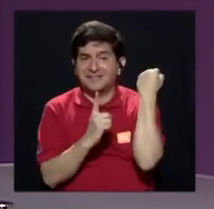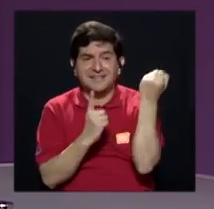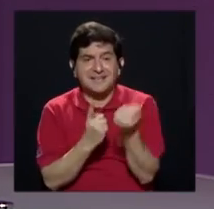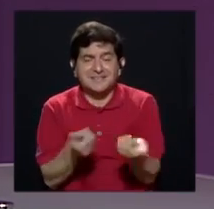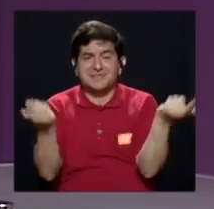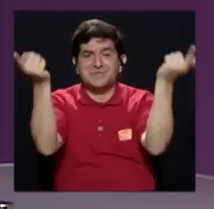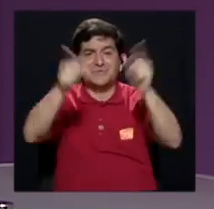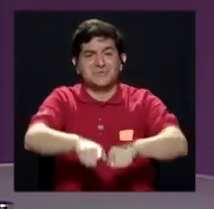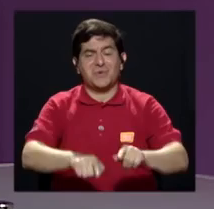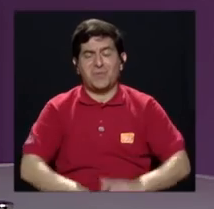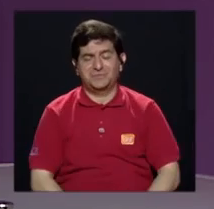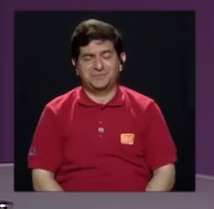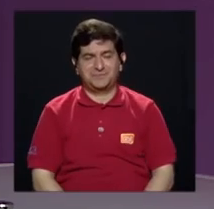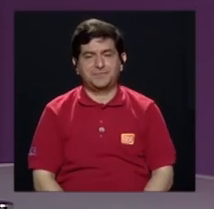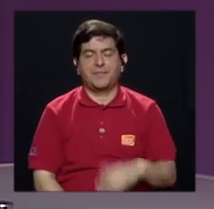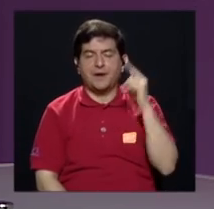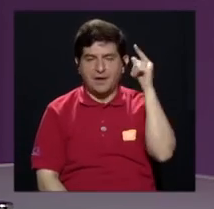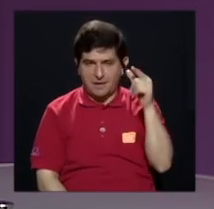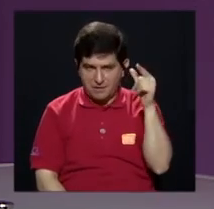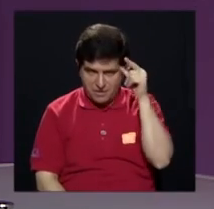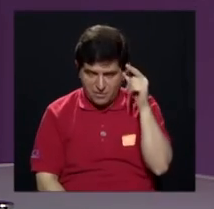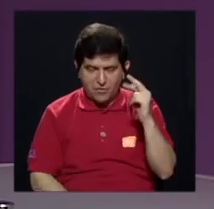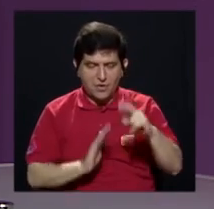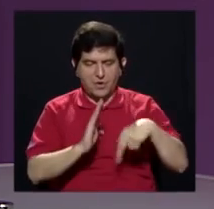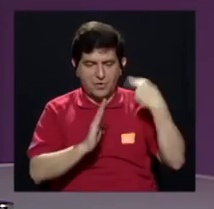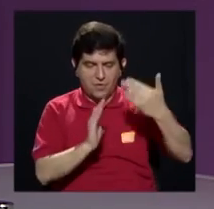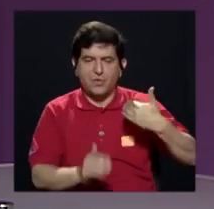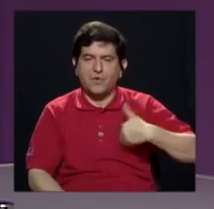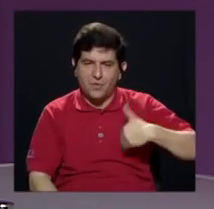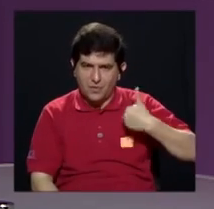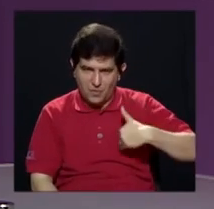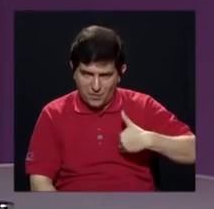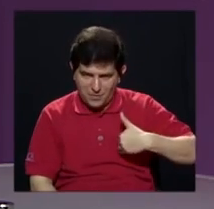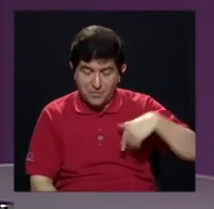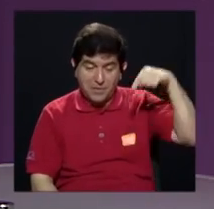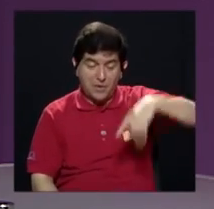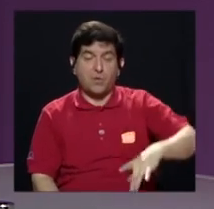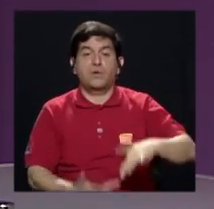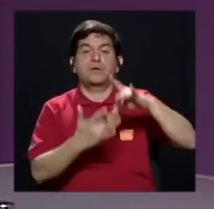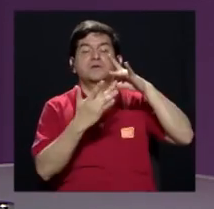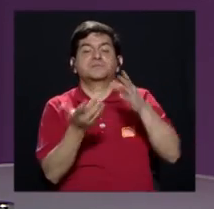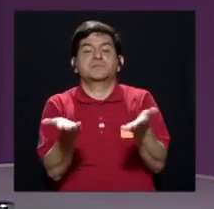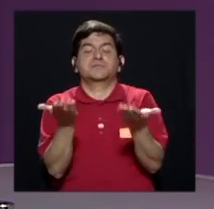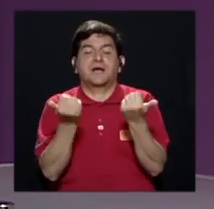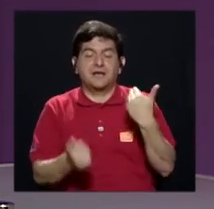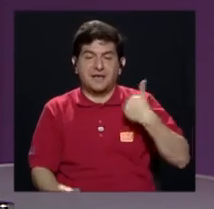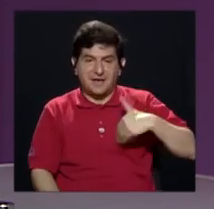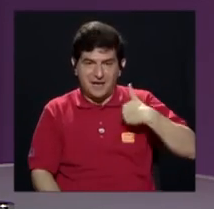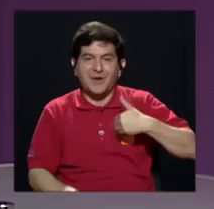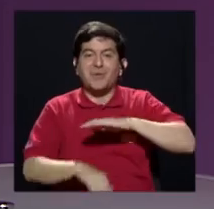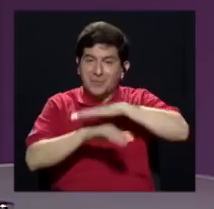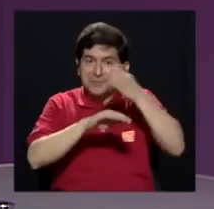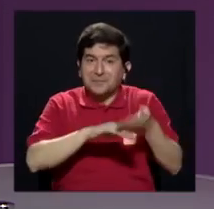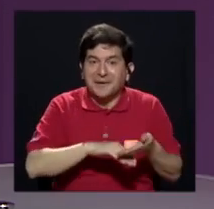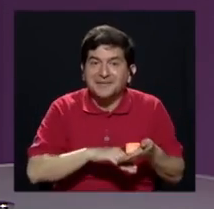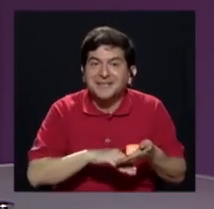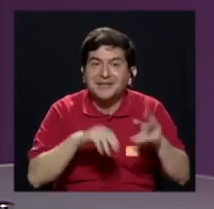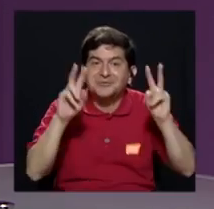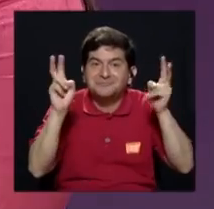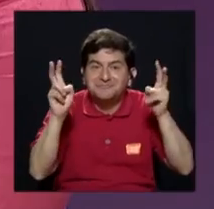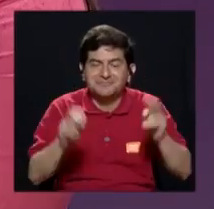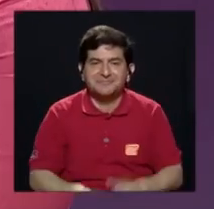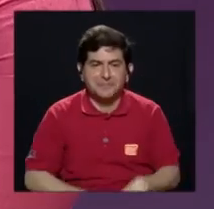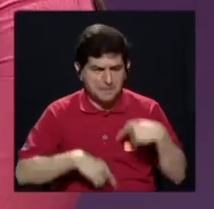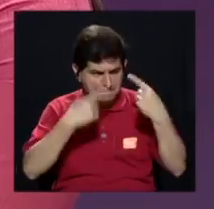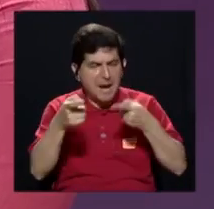y a quien no desde luego que el papel del varón hoy más que nunca queremos que el varón se embarace queremos que el varón